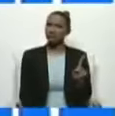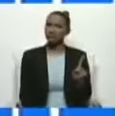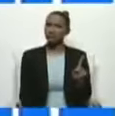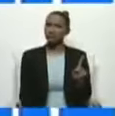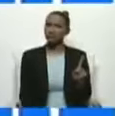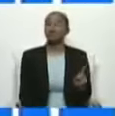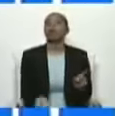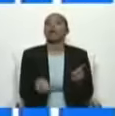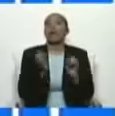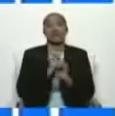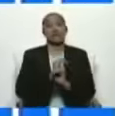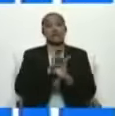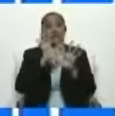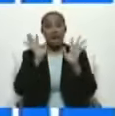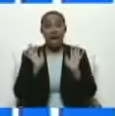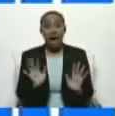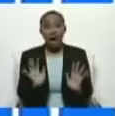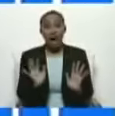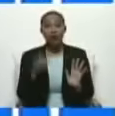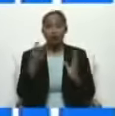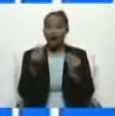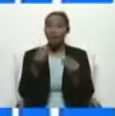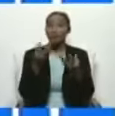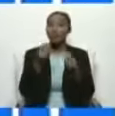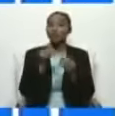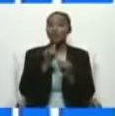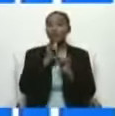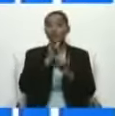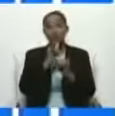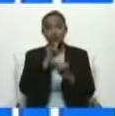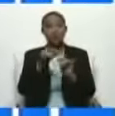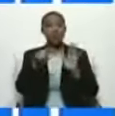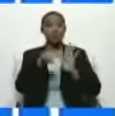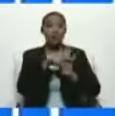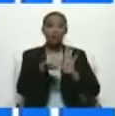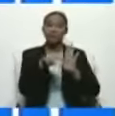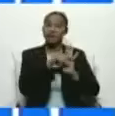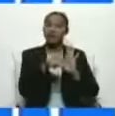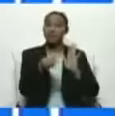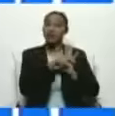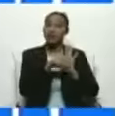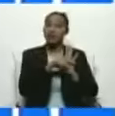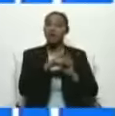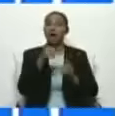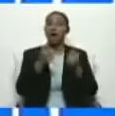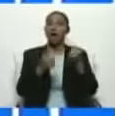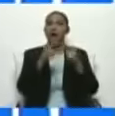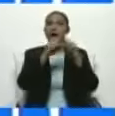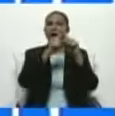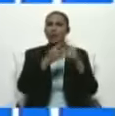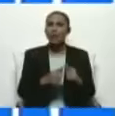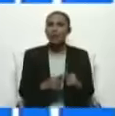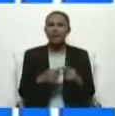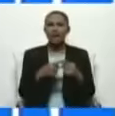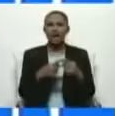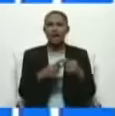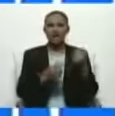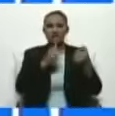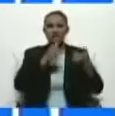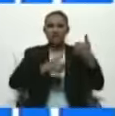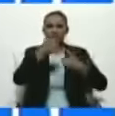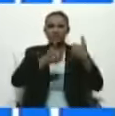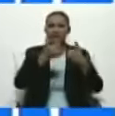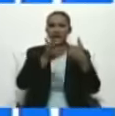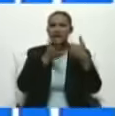Claro que tenían miles de bots. Y fabricaron no sé cuántas encuestas. Lo que está pasando es que la realidad es lo que se